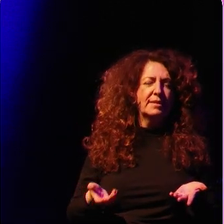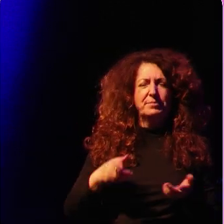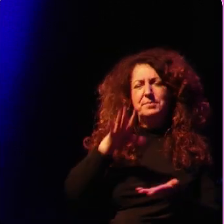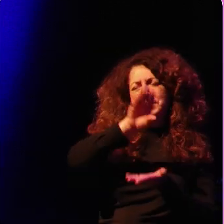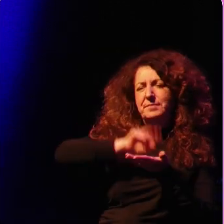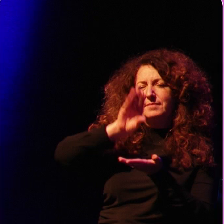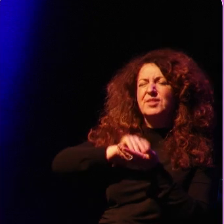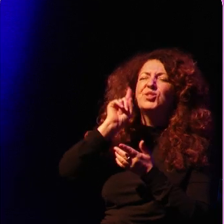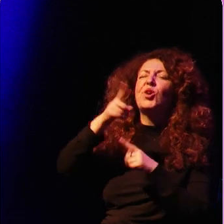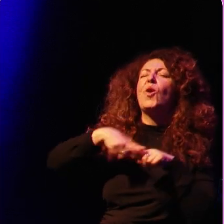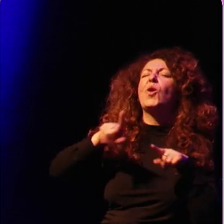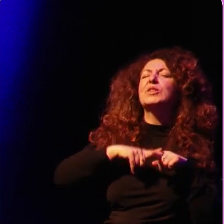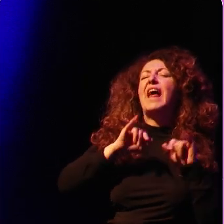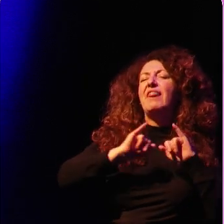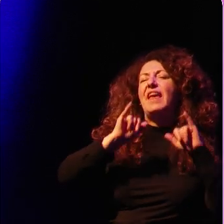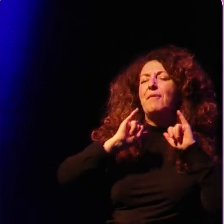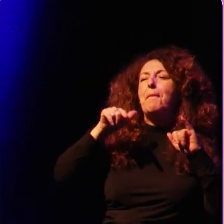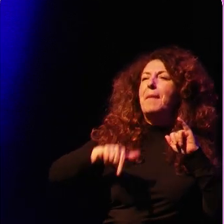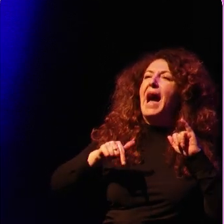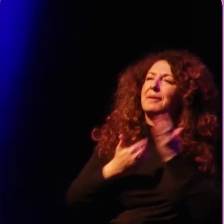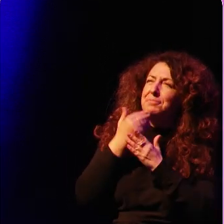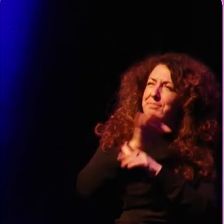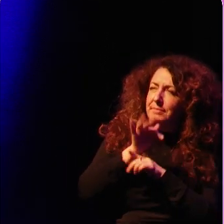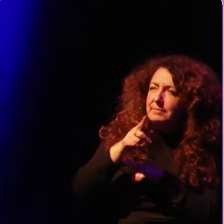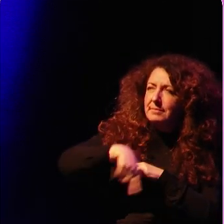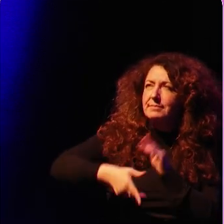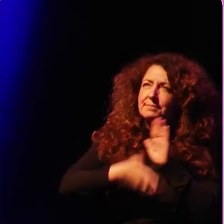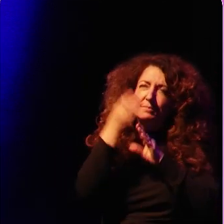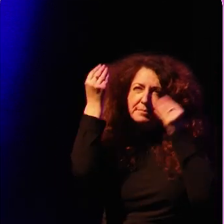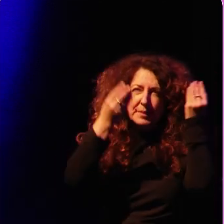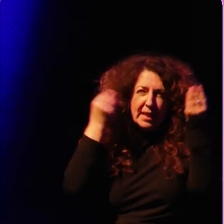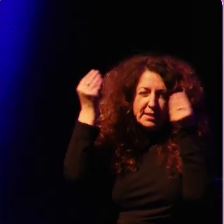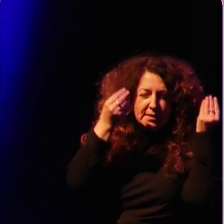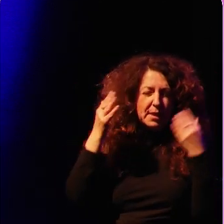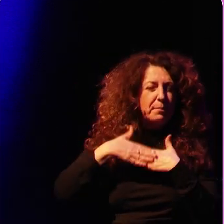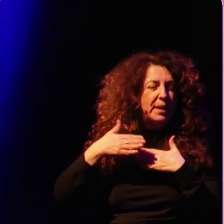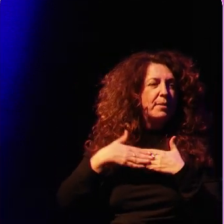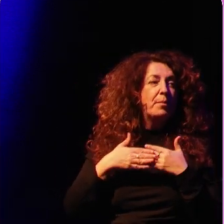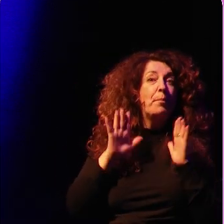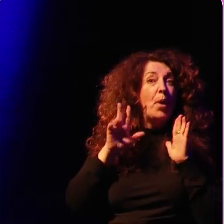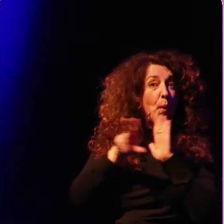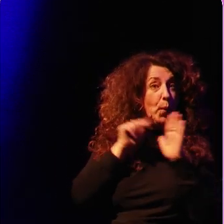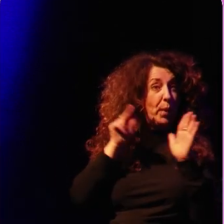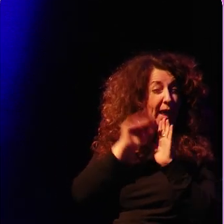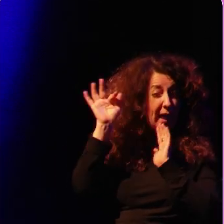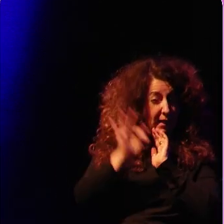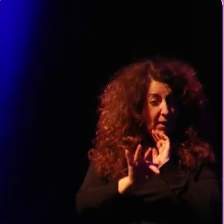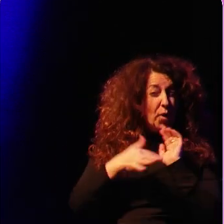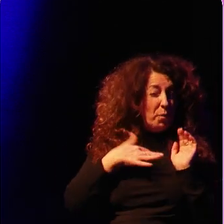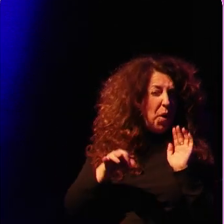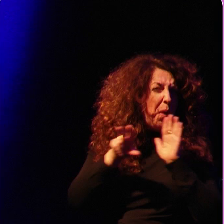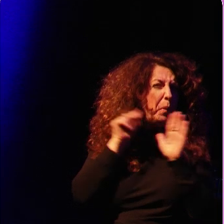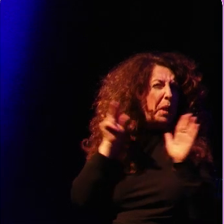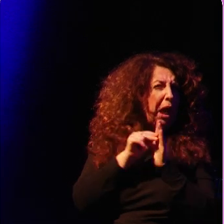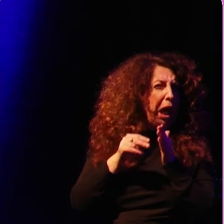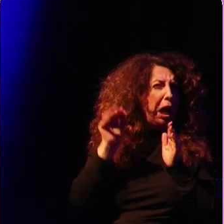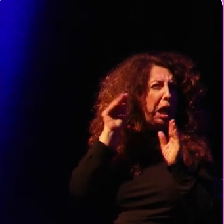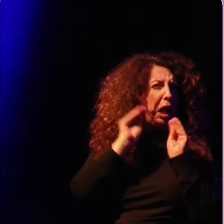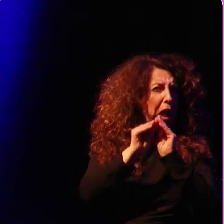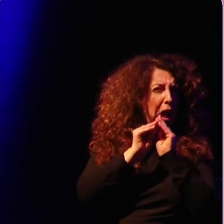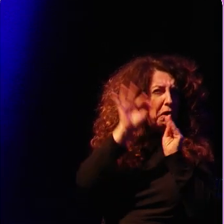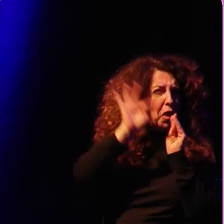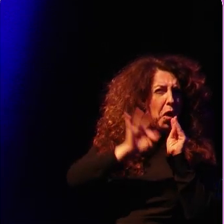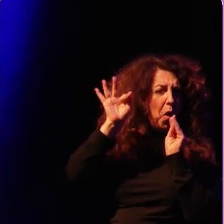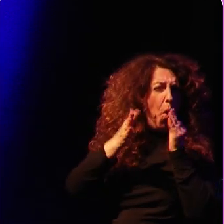que terminemos esta sesión al menos pensando. ¿Pero podría generar vídeo? ¿Cualquier clase de vídeo?